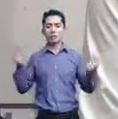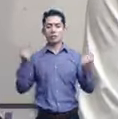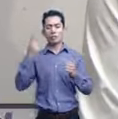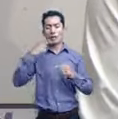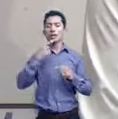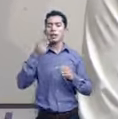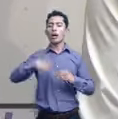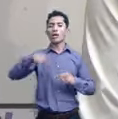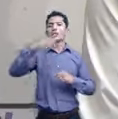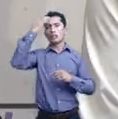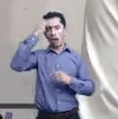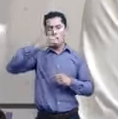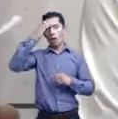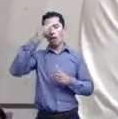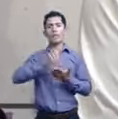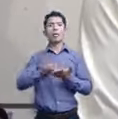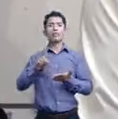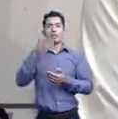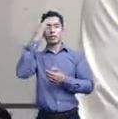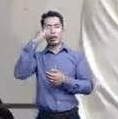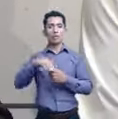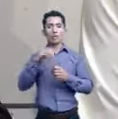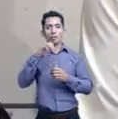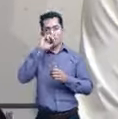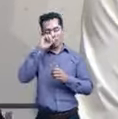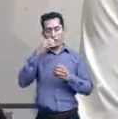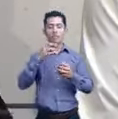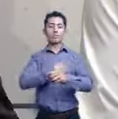que la niñez conozca sus derechos.